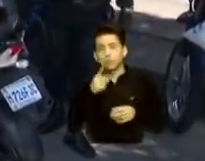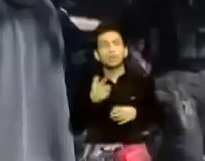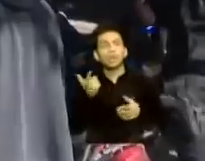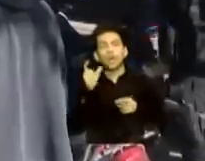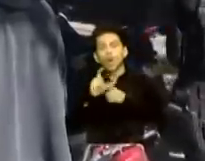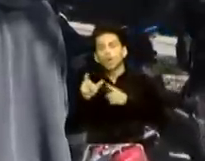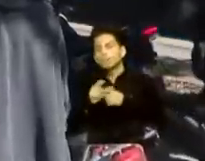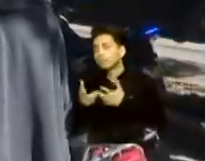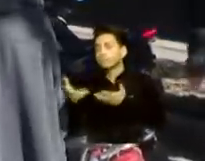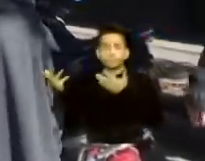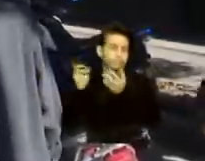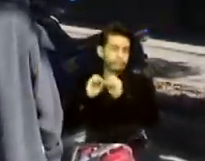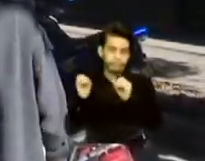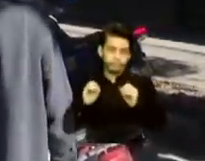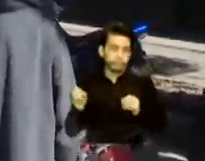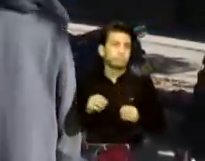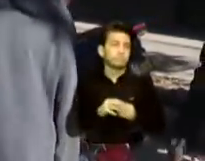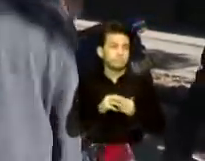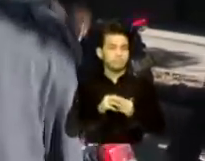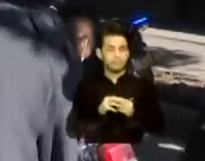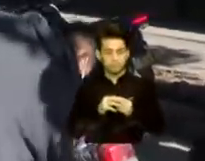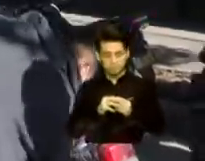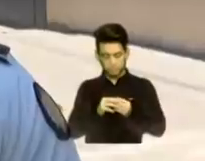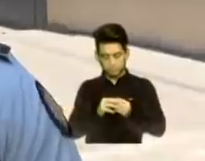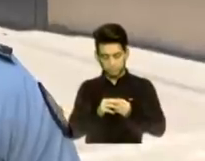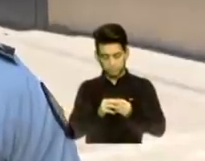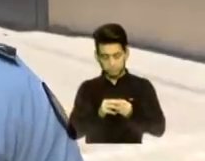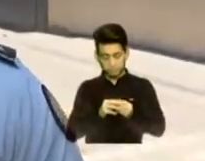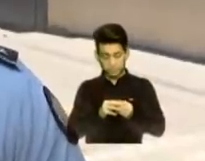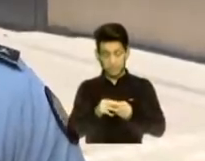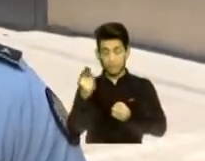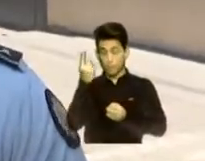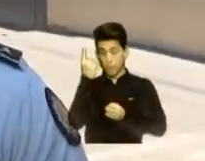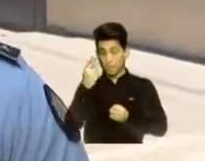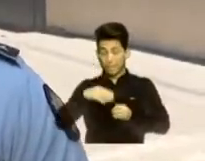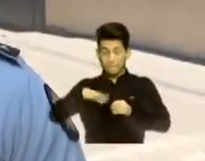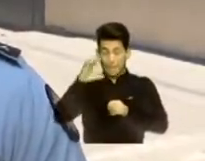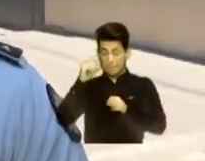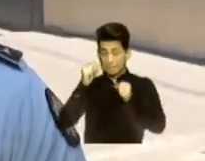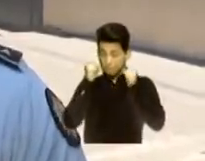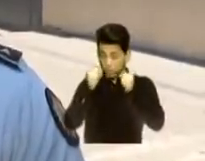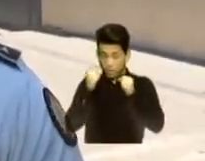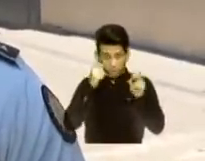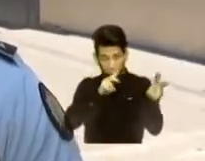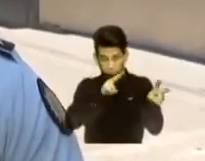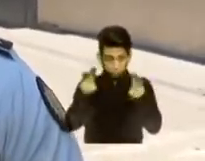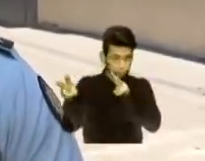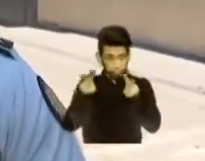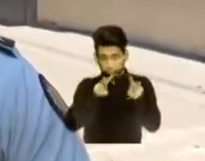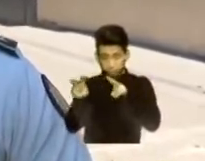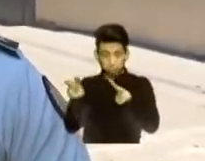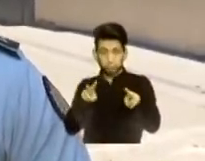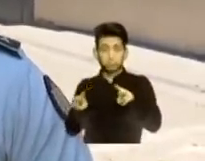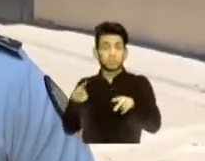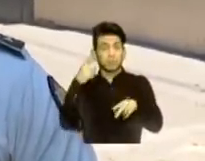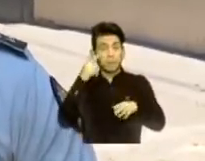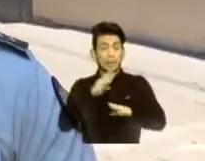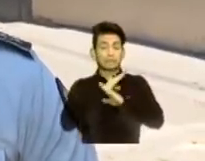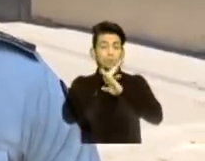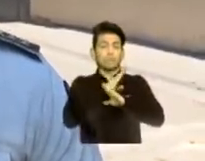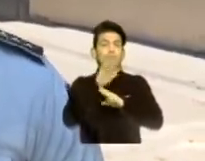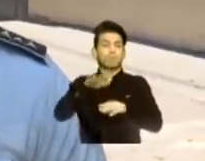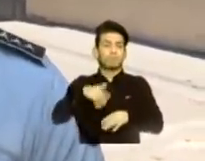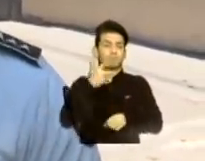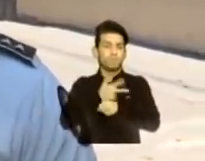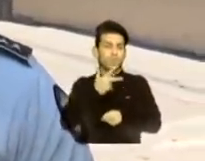ilícito. Es importante intensificar los operativos, la seguridad ciudadana, la prevención del delito, con este tema de